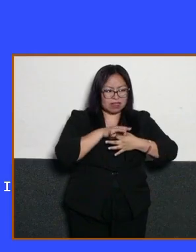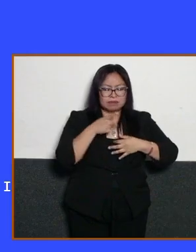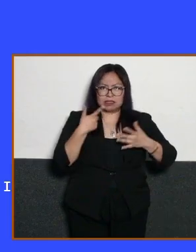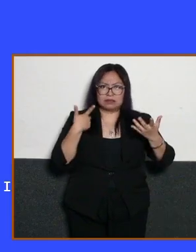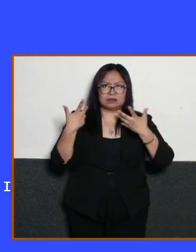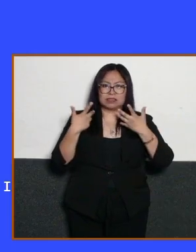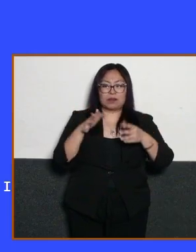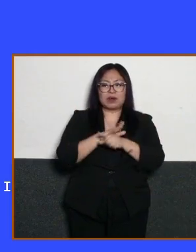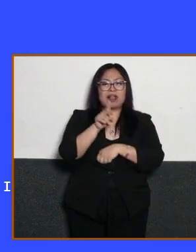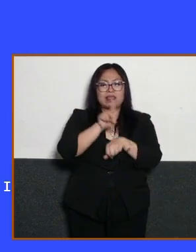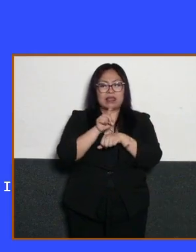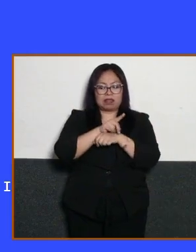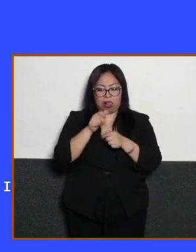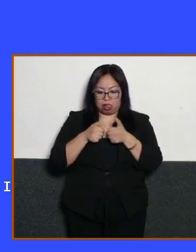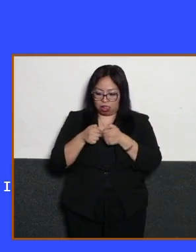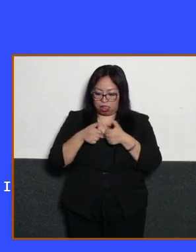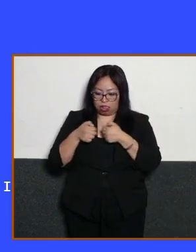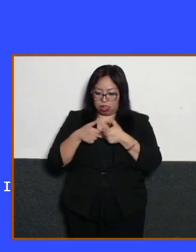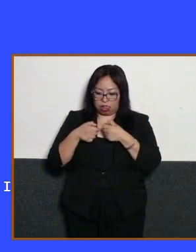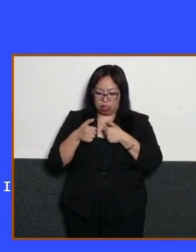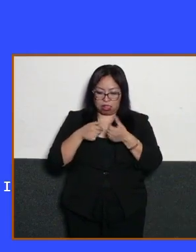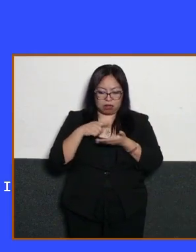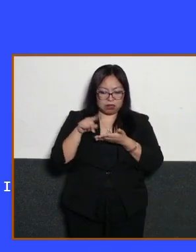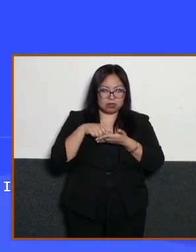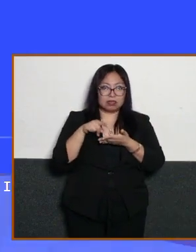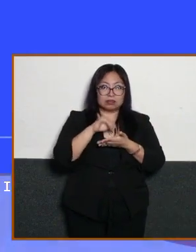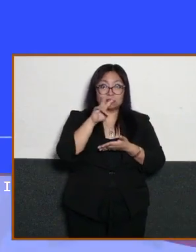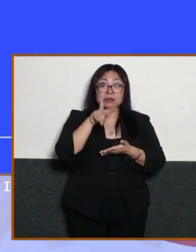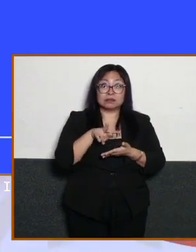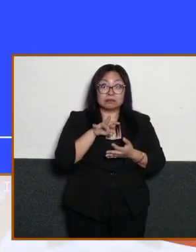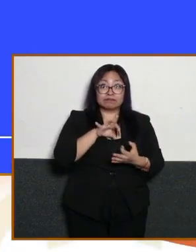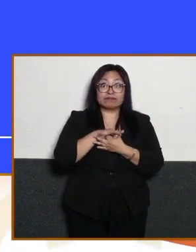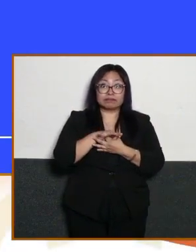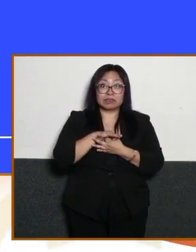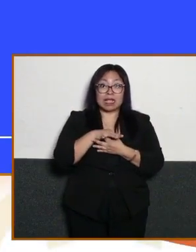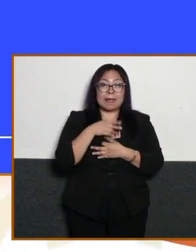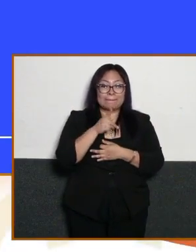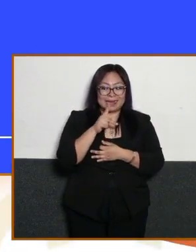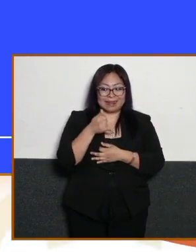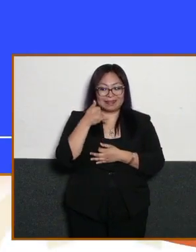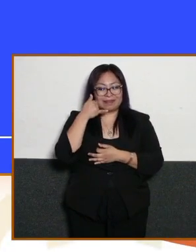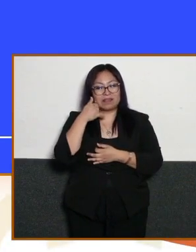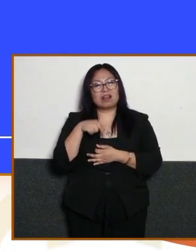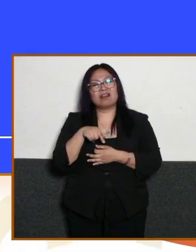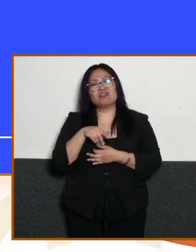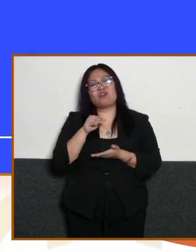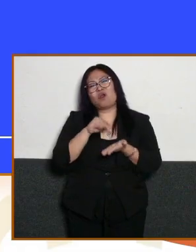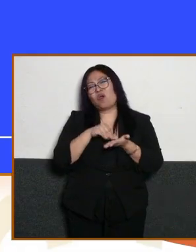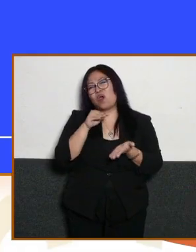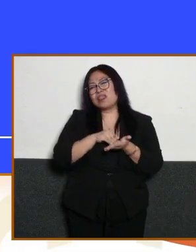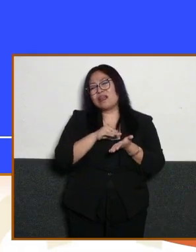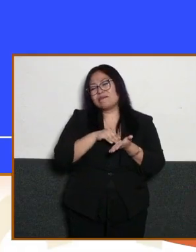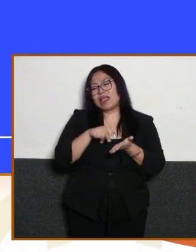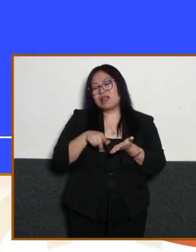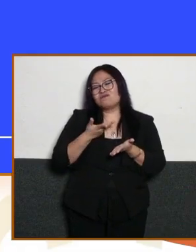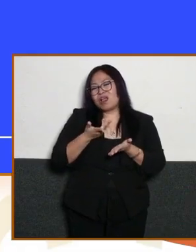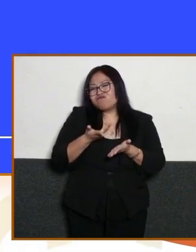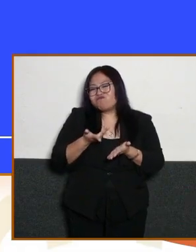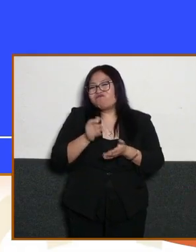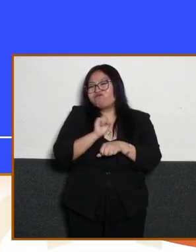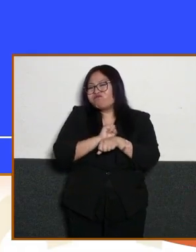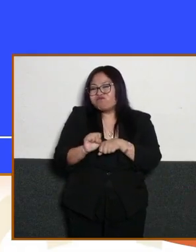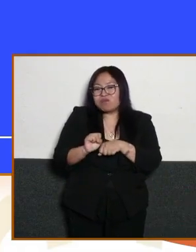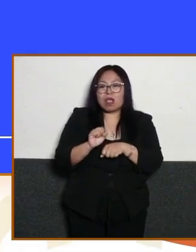el teléfono todo el día, ya está pasando eso. Solamente que el teléfono todavía es medio pasivo, pero poco a poco ese